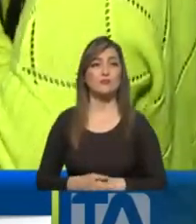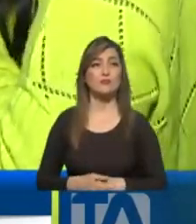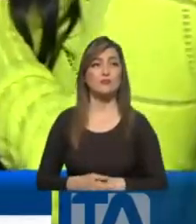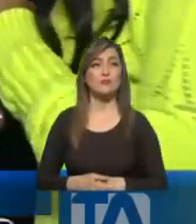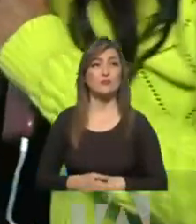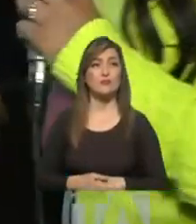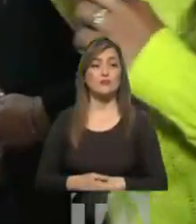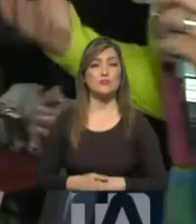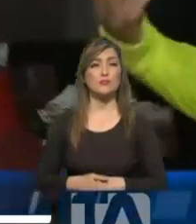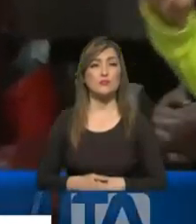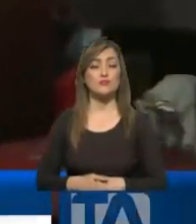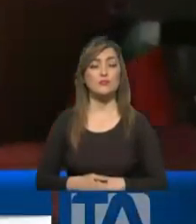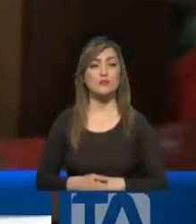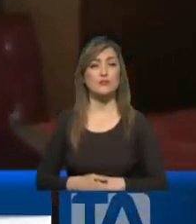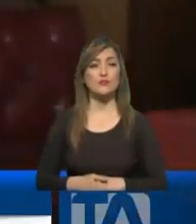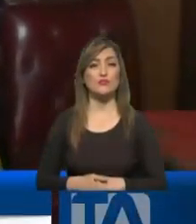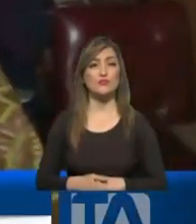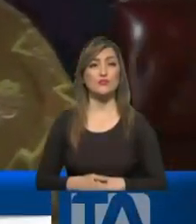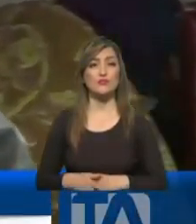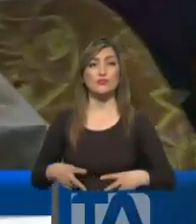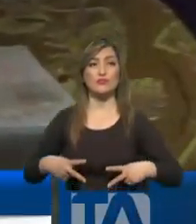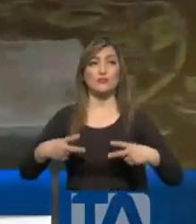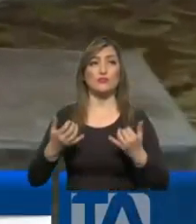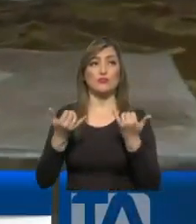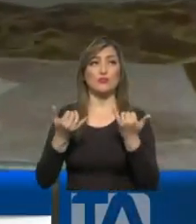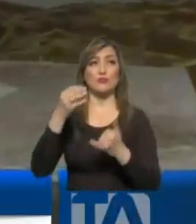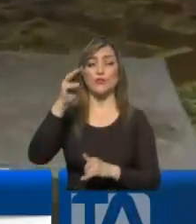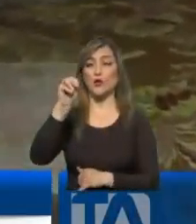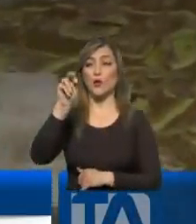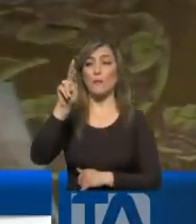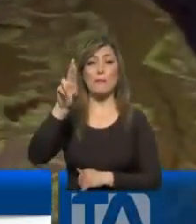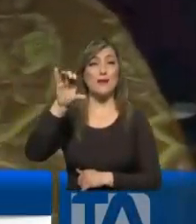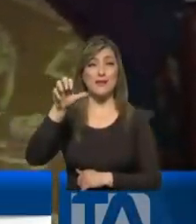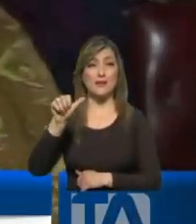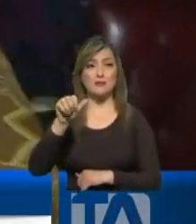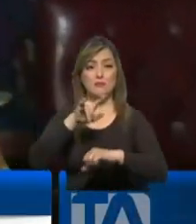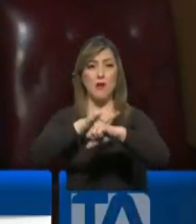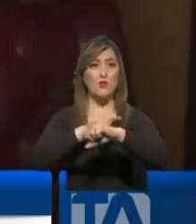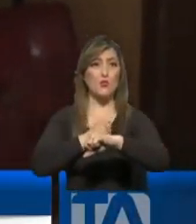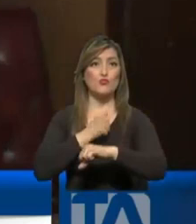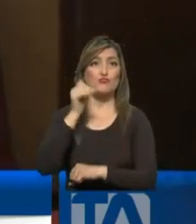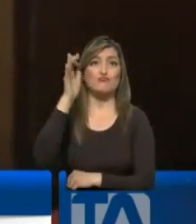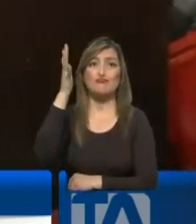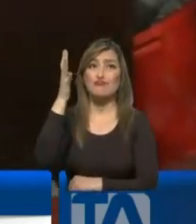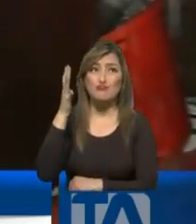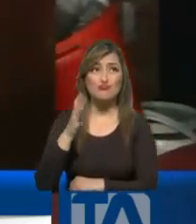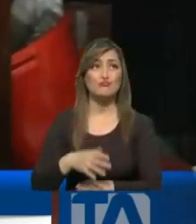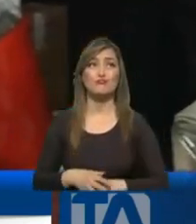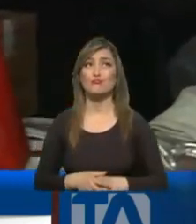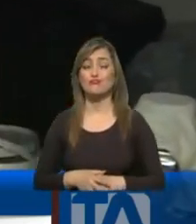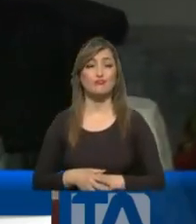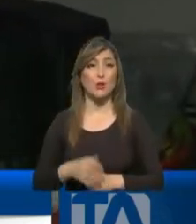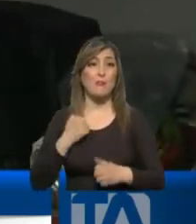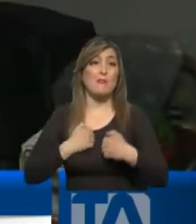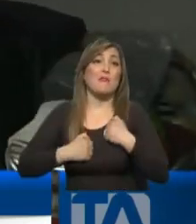miren, esta es la forma en la que vive actualmente Doña María. Ella no cuenta con un baño propio. Ella nos han comentado que